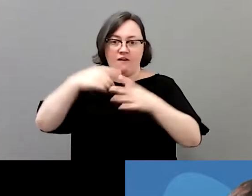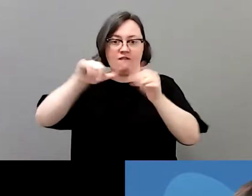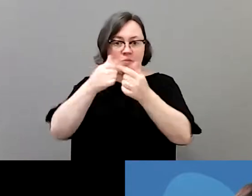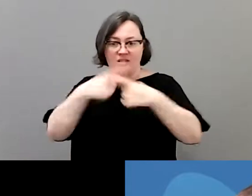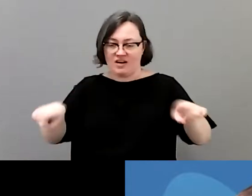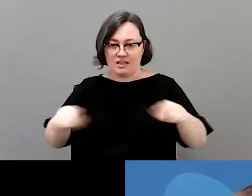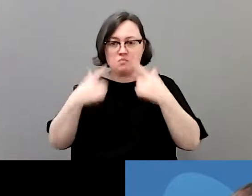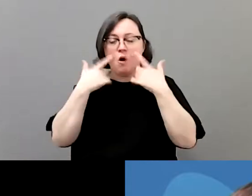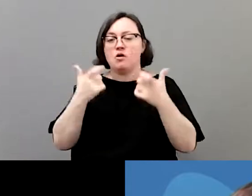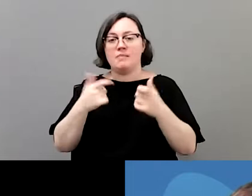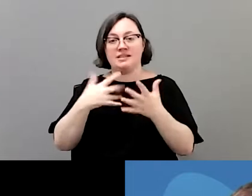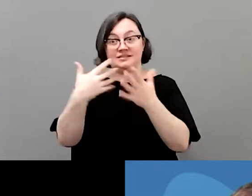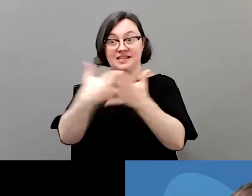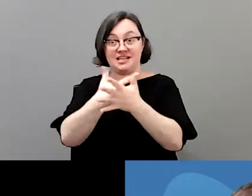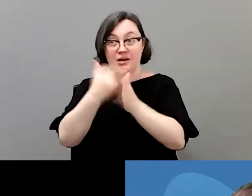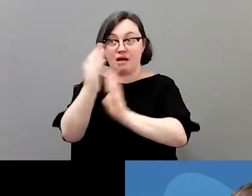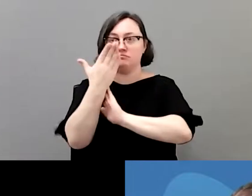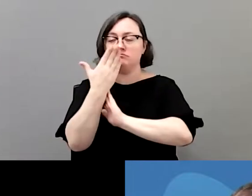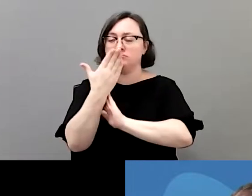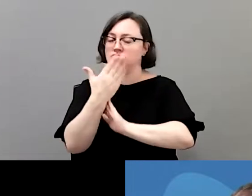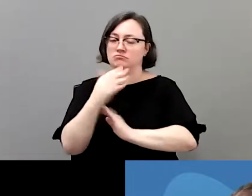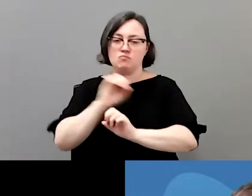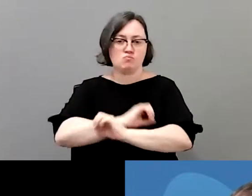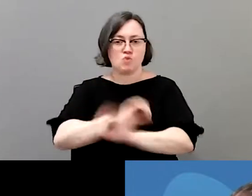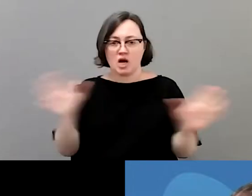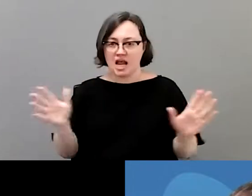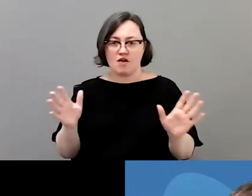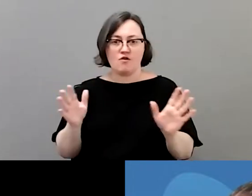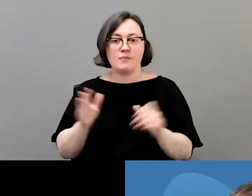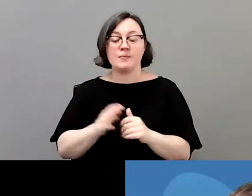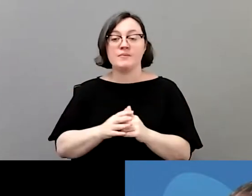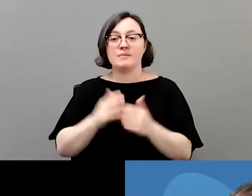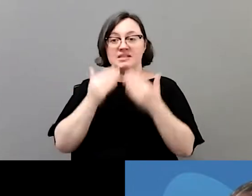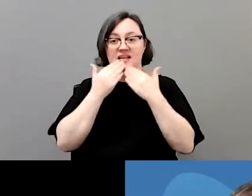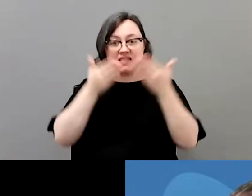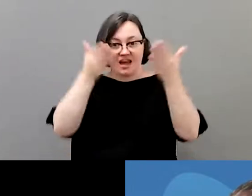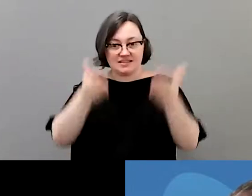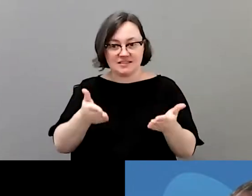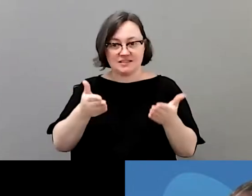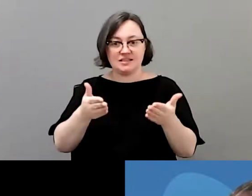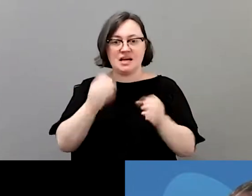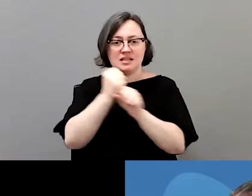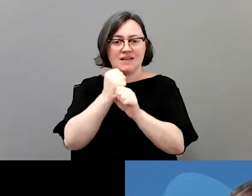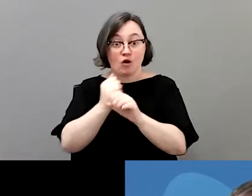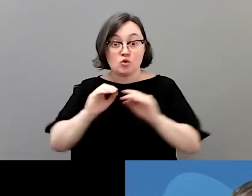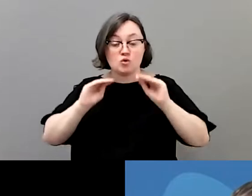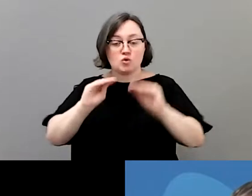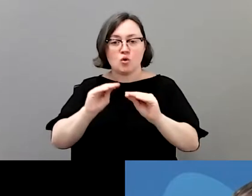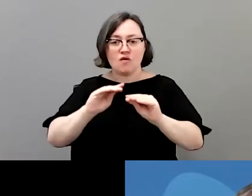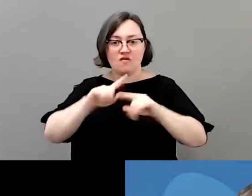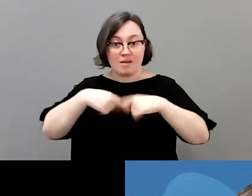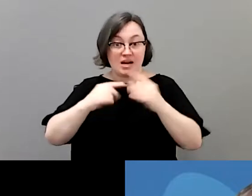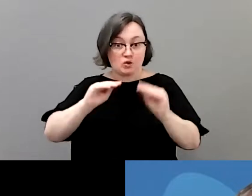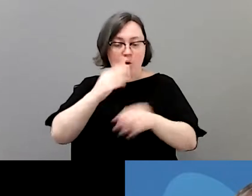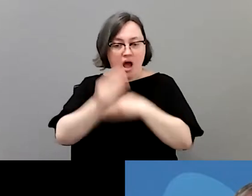se ha quedado muy clara con tu presentación el nivel de implicación y que gracias al trabajo que realizáis,